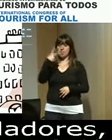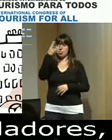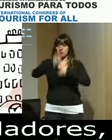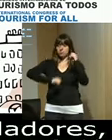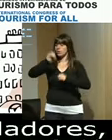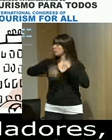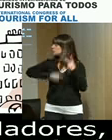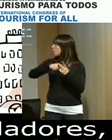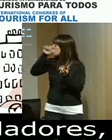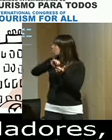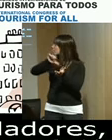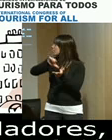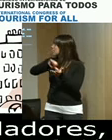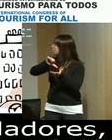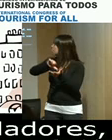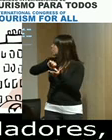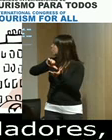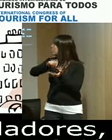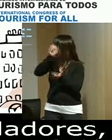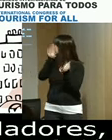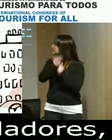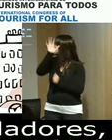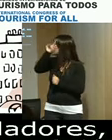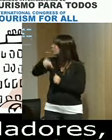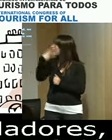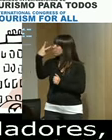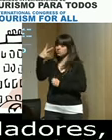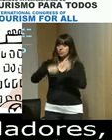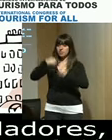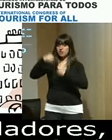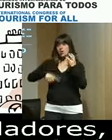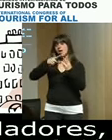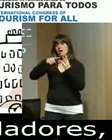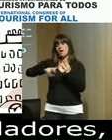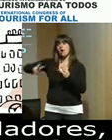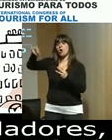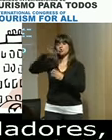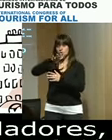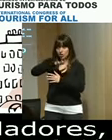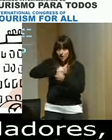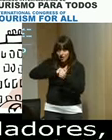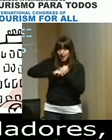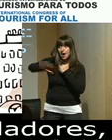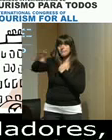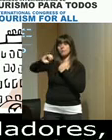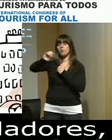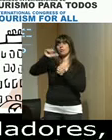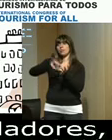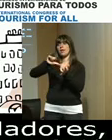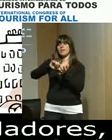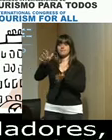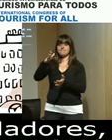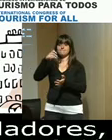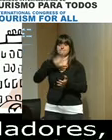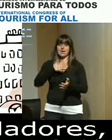25,2%, y los viajes a pequeñas ciudades, al campo, a ciudades patrimonio histórico, pues son los tantos por cientos